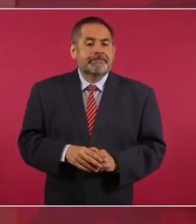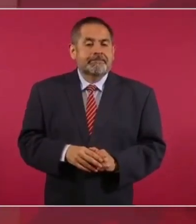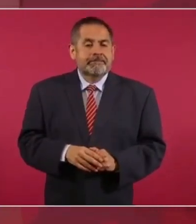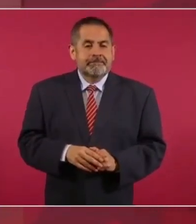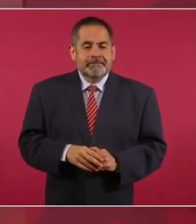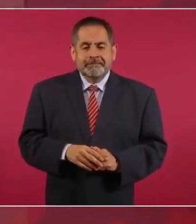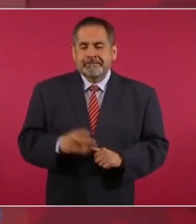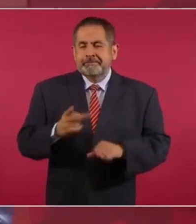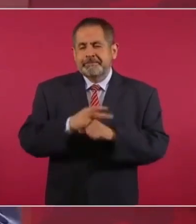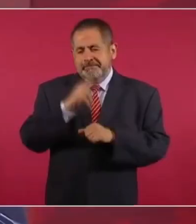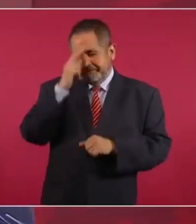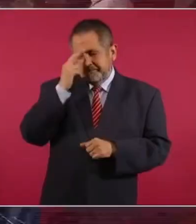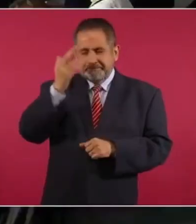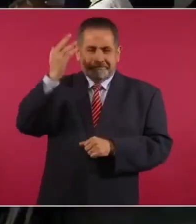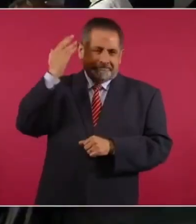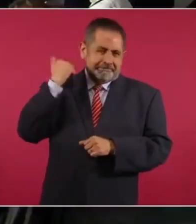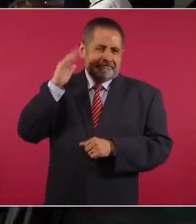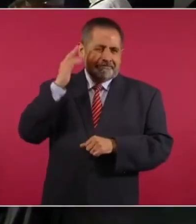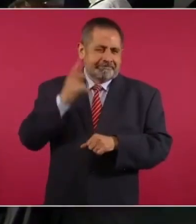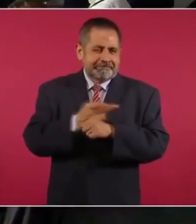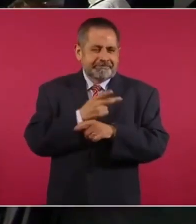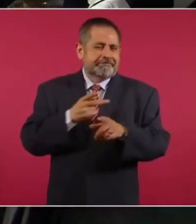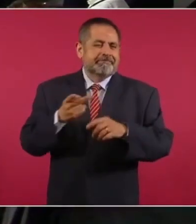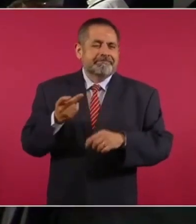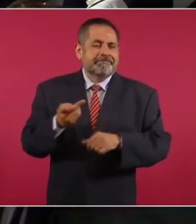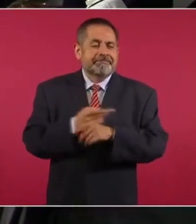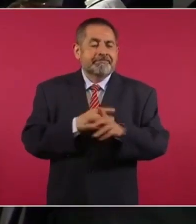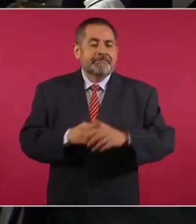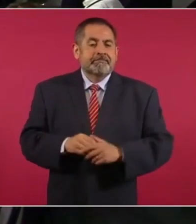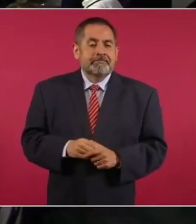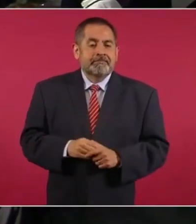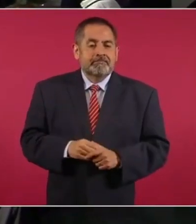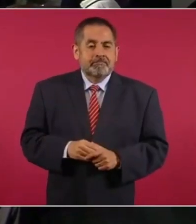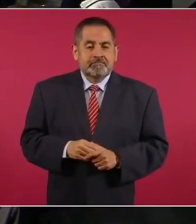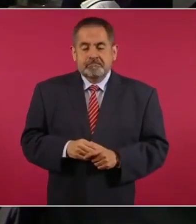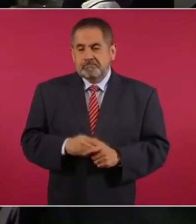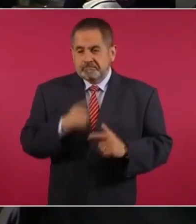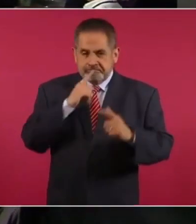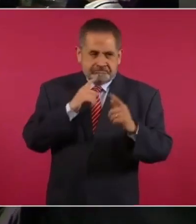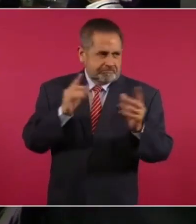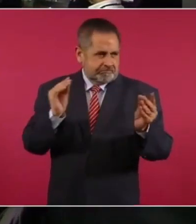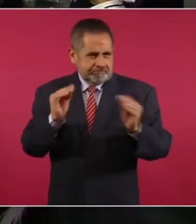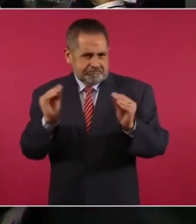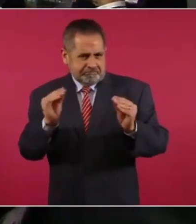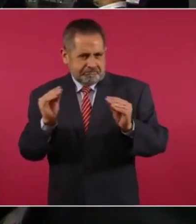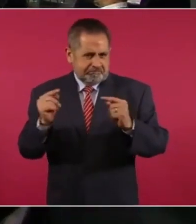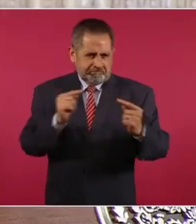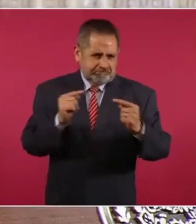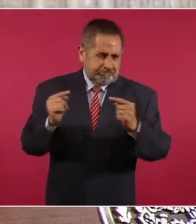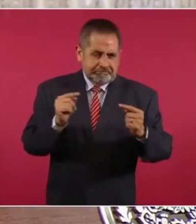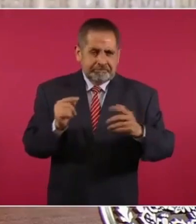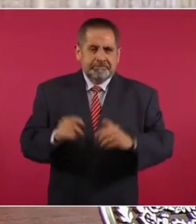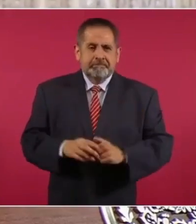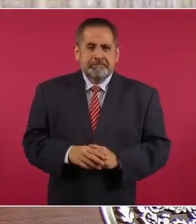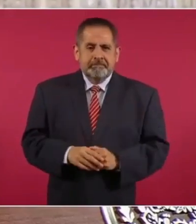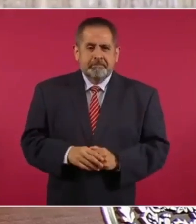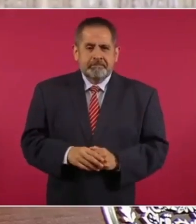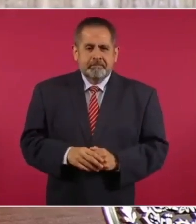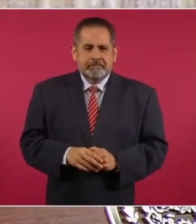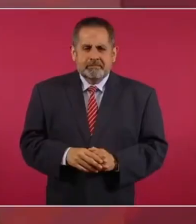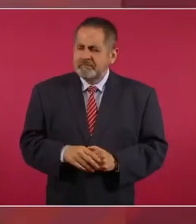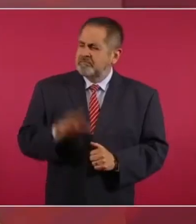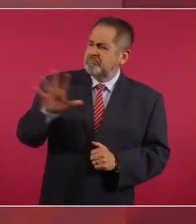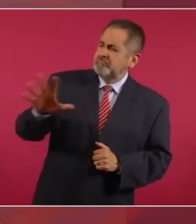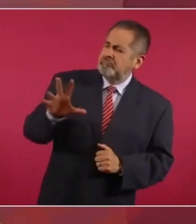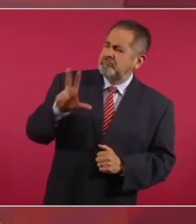tiempos pasados, y está uno debatiendo alguna cosa. Oye, pero no me